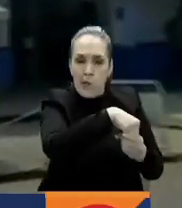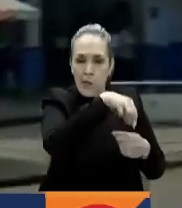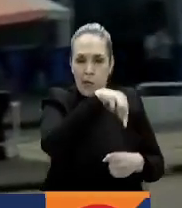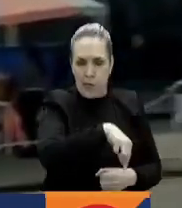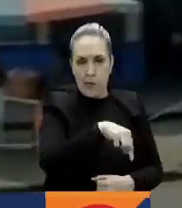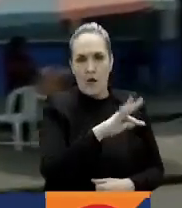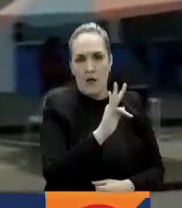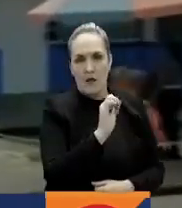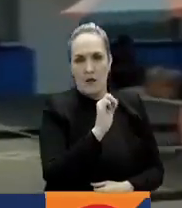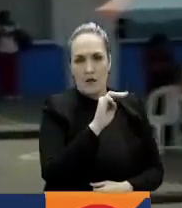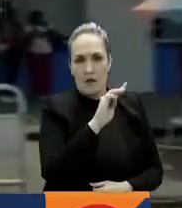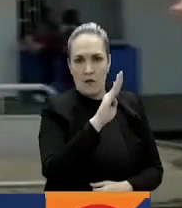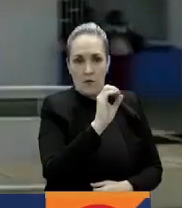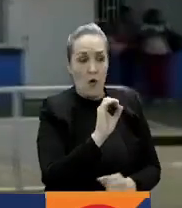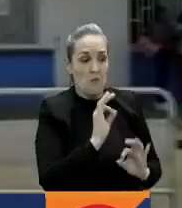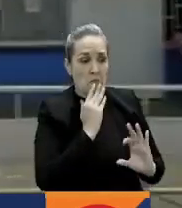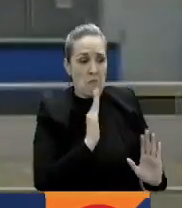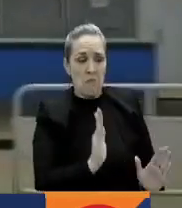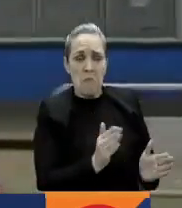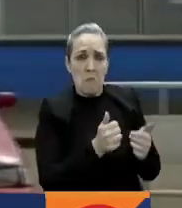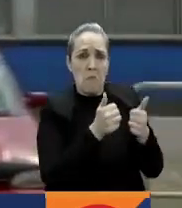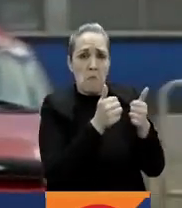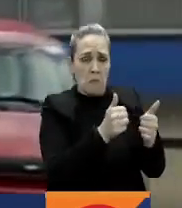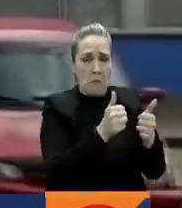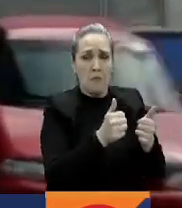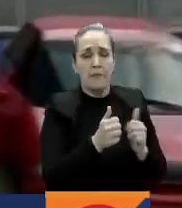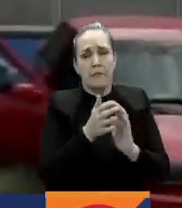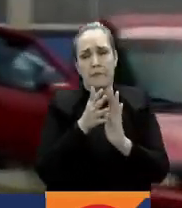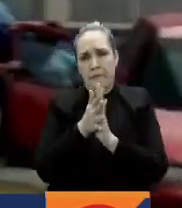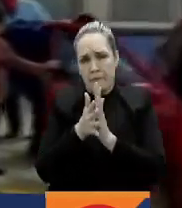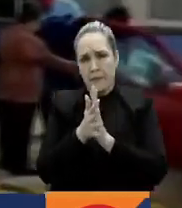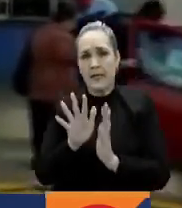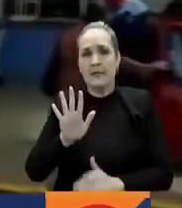se encuentran en el momento en condiciones estables. También